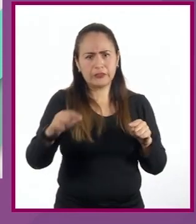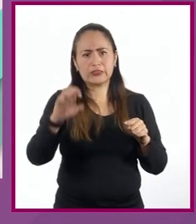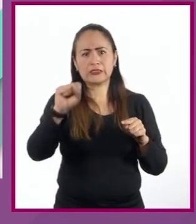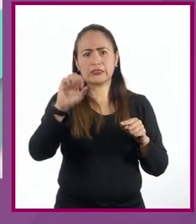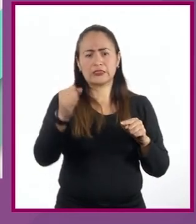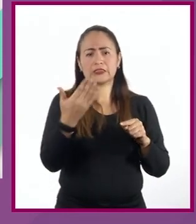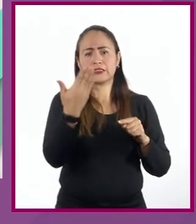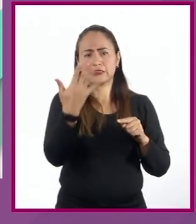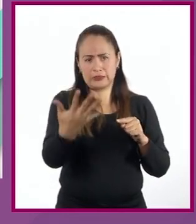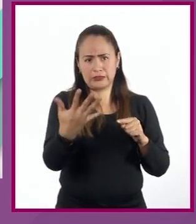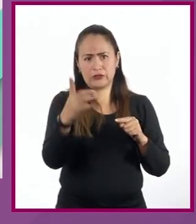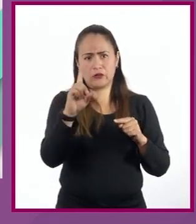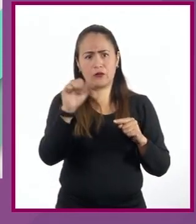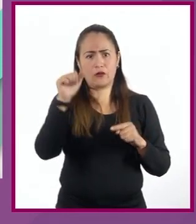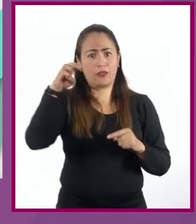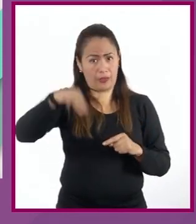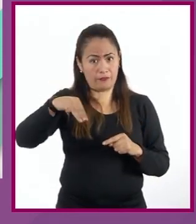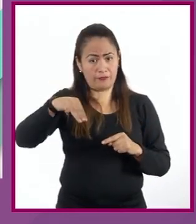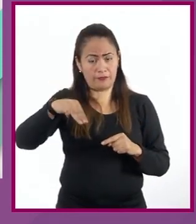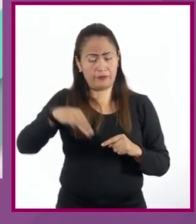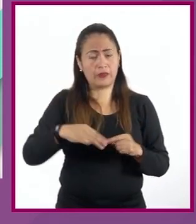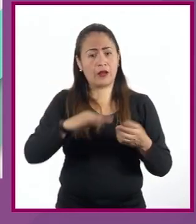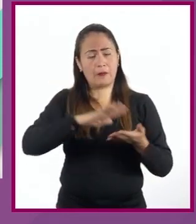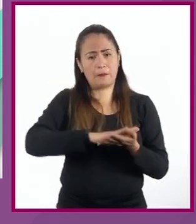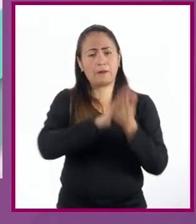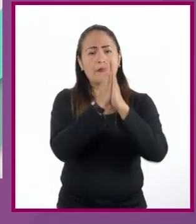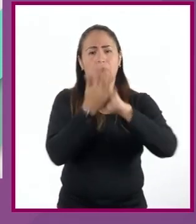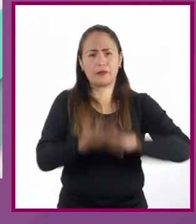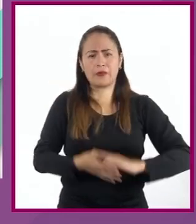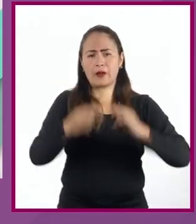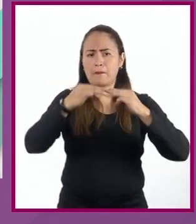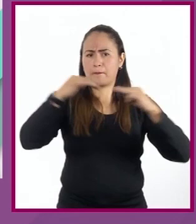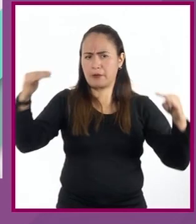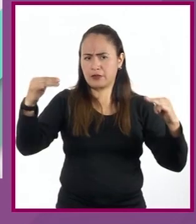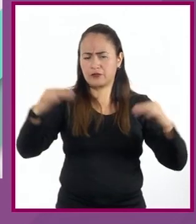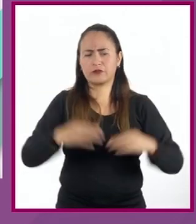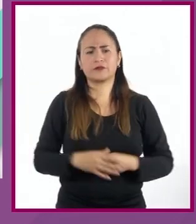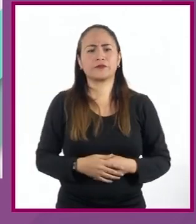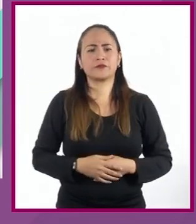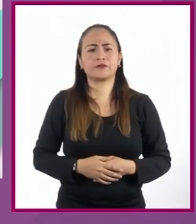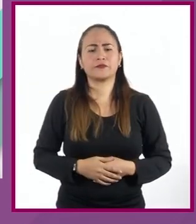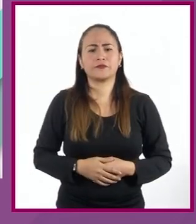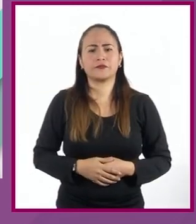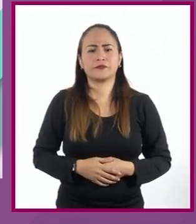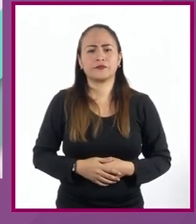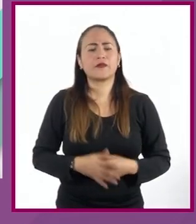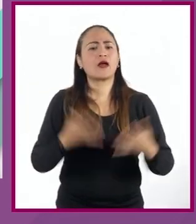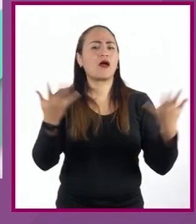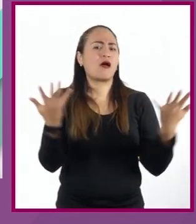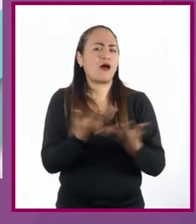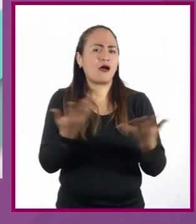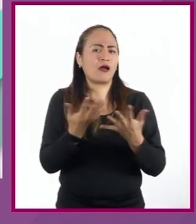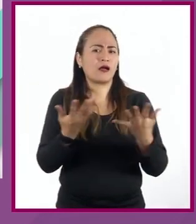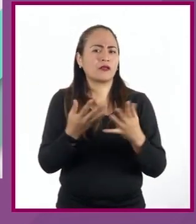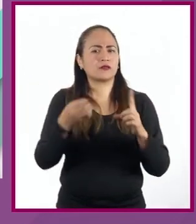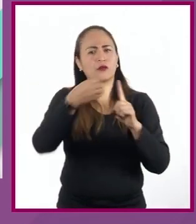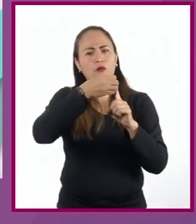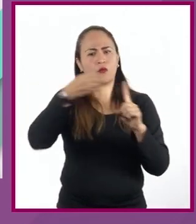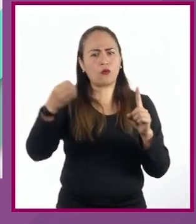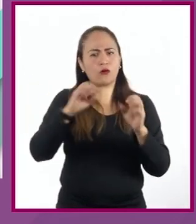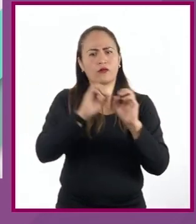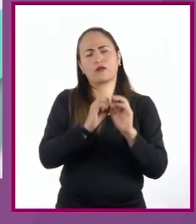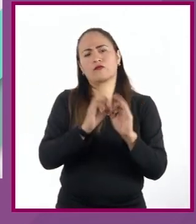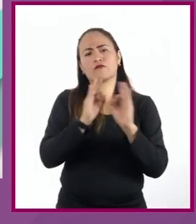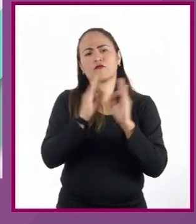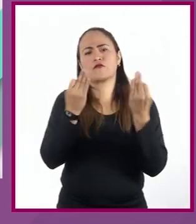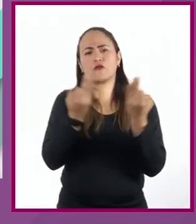65 decámetros. Busquemos la equivalencia de 65 decámetros a metros. Realizaremos una conversión de